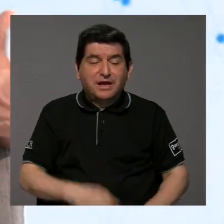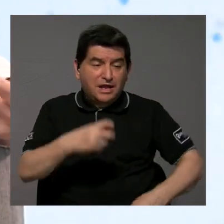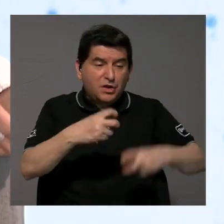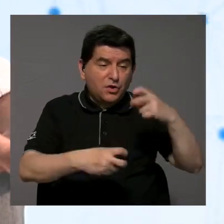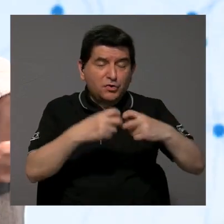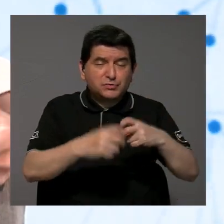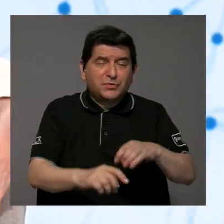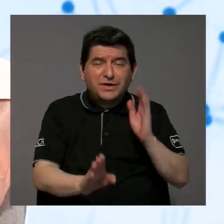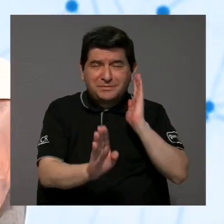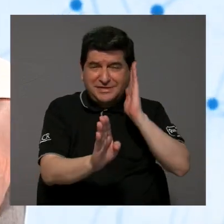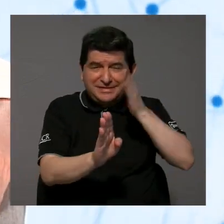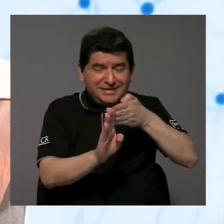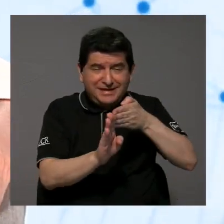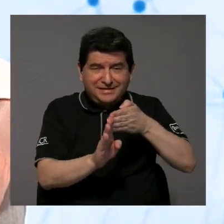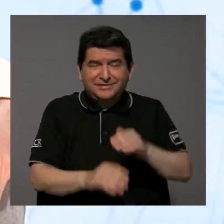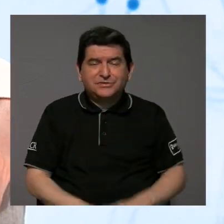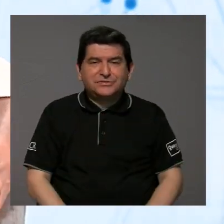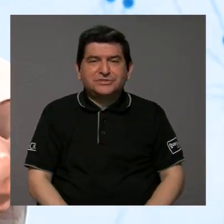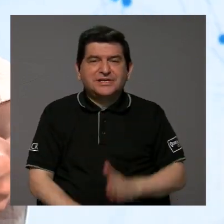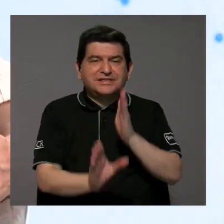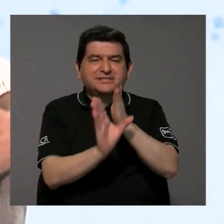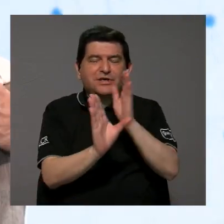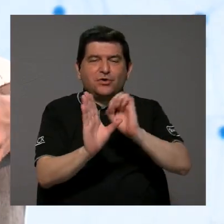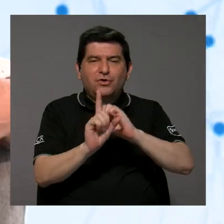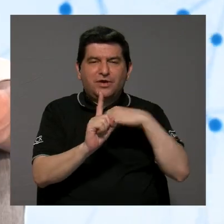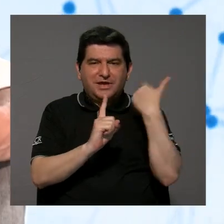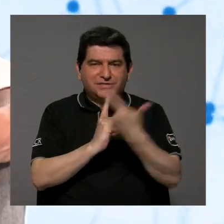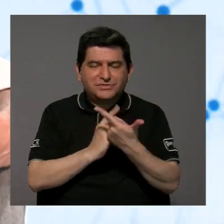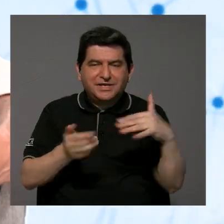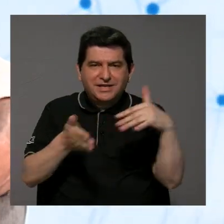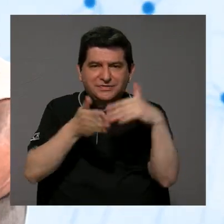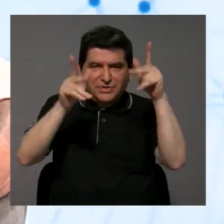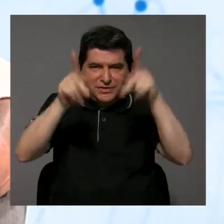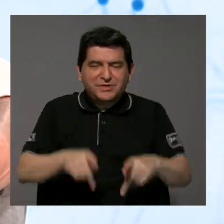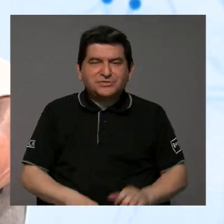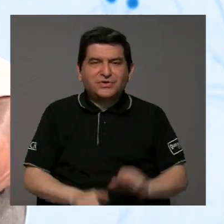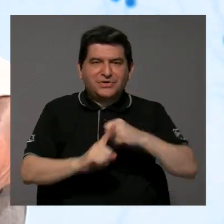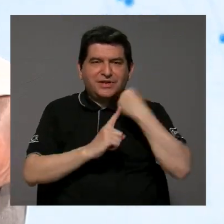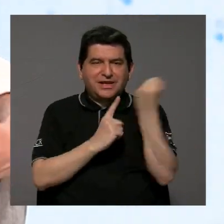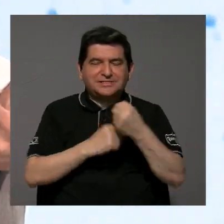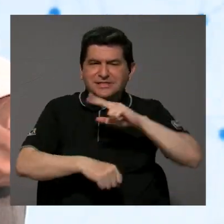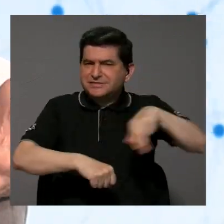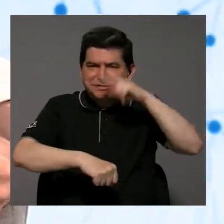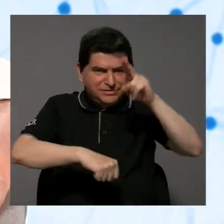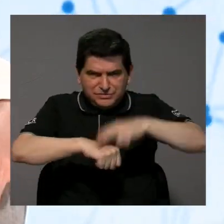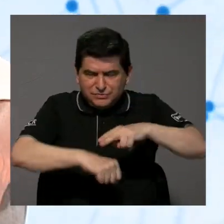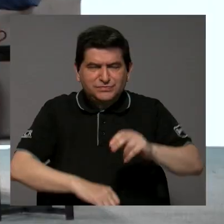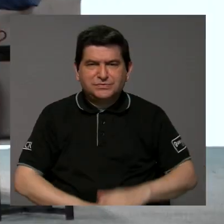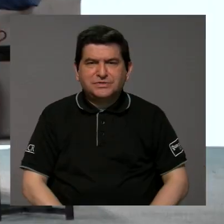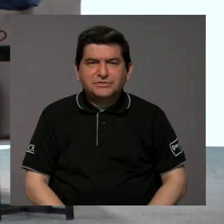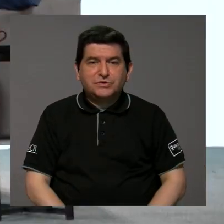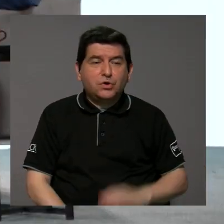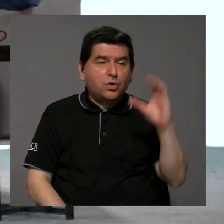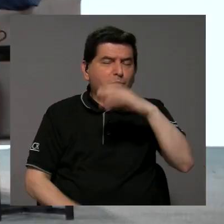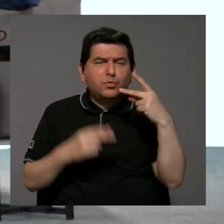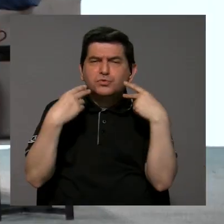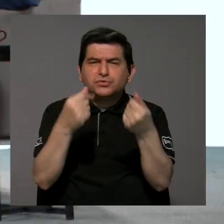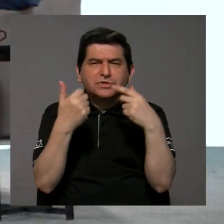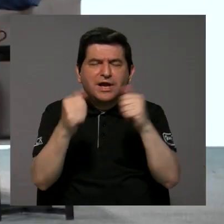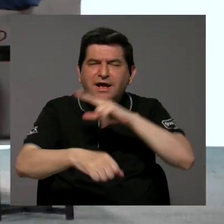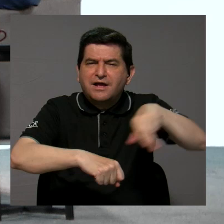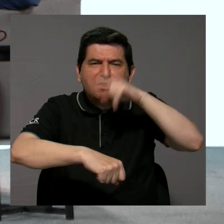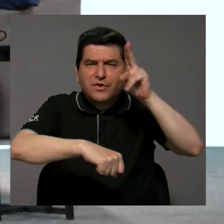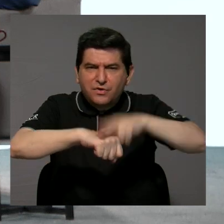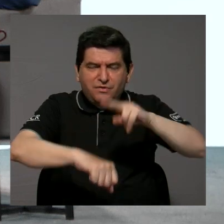los problemas objetivos, ¿no? La psicología social ha estudiado mucho cómo las personas frente a situaciones anómalas buscamos